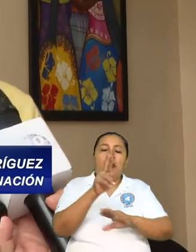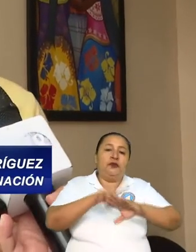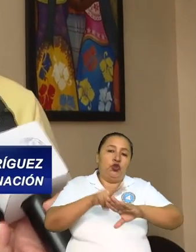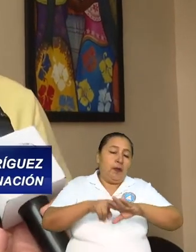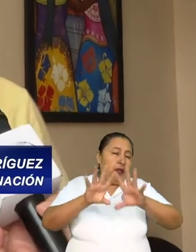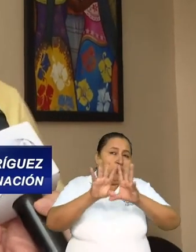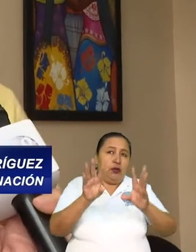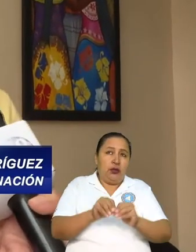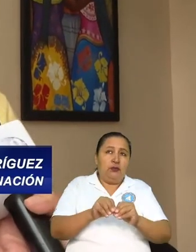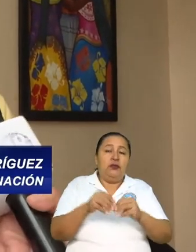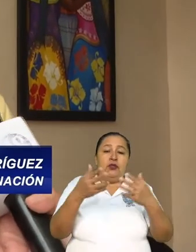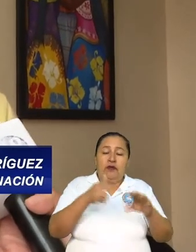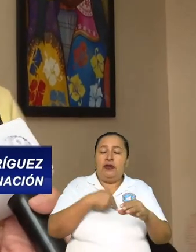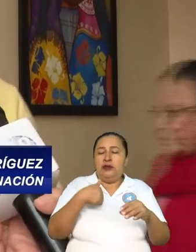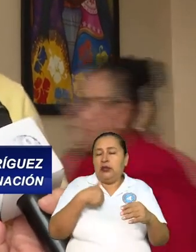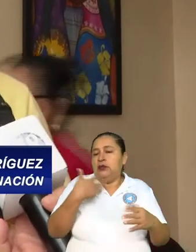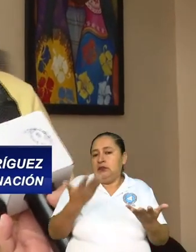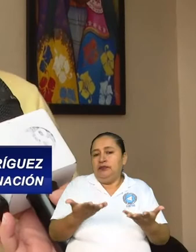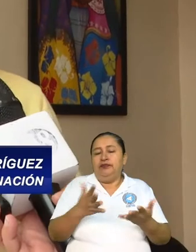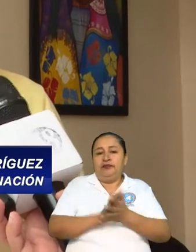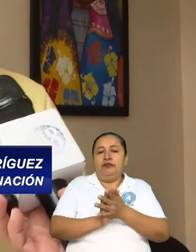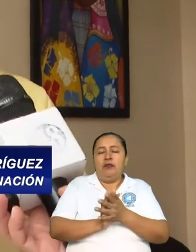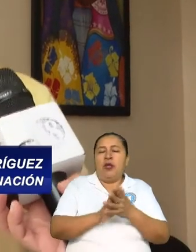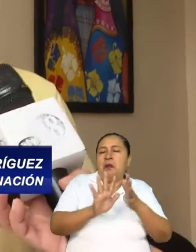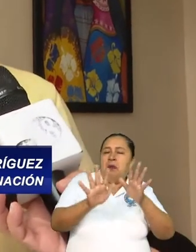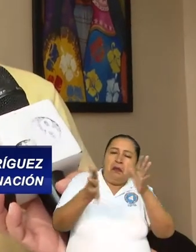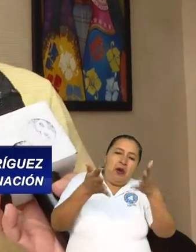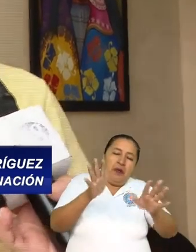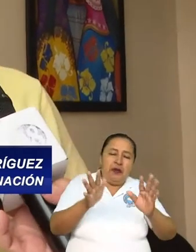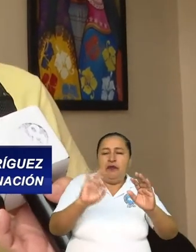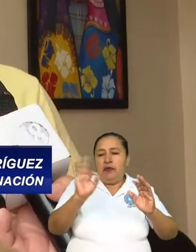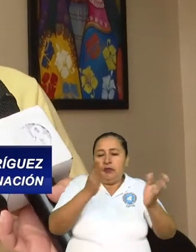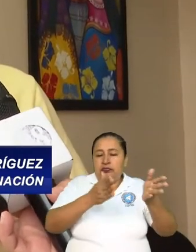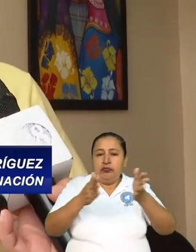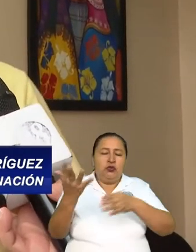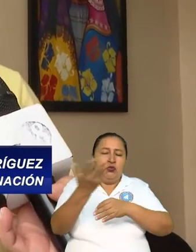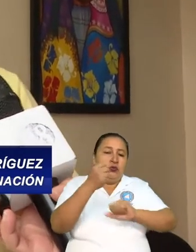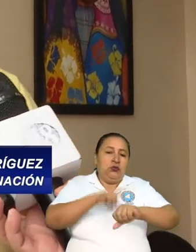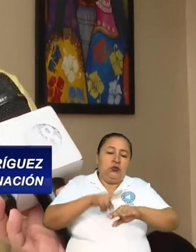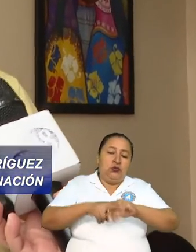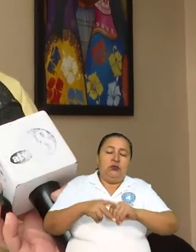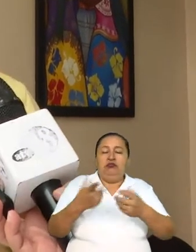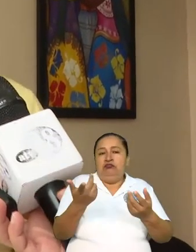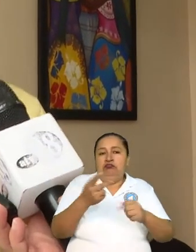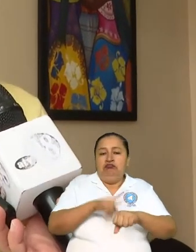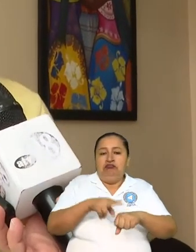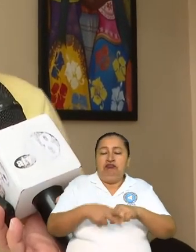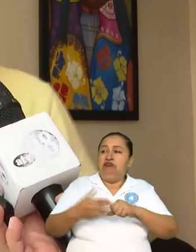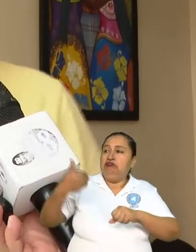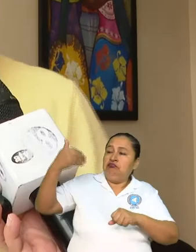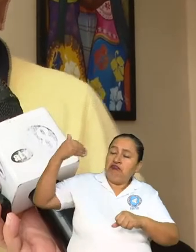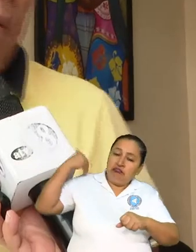total, pues, de lo que va a ser el más o menos el comportamiento de todas las normas, entre normas